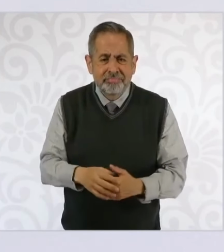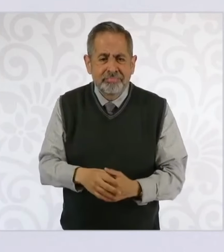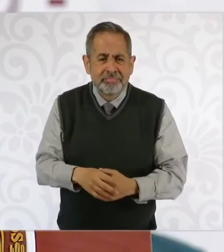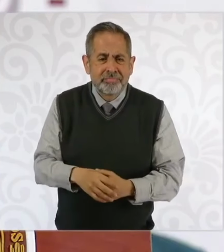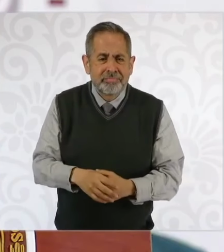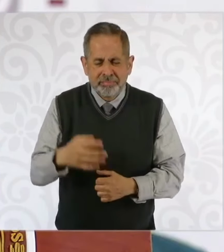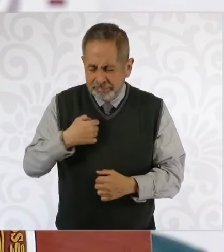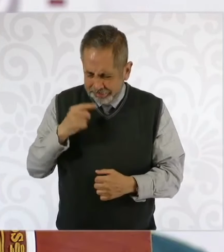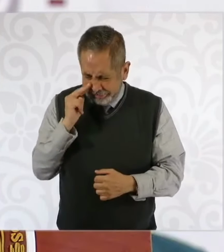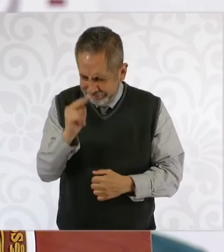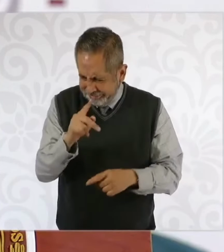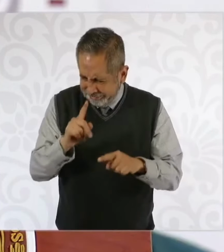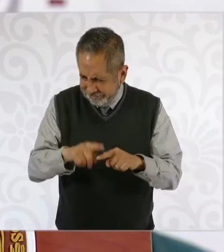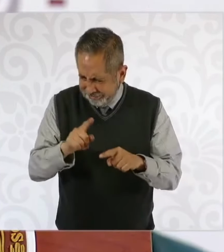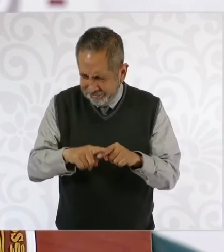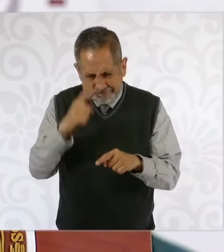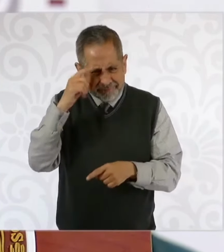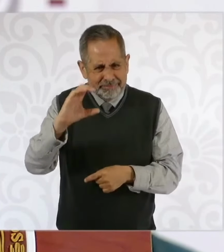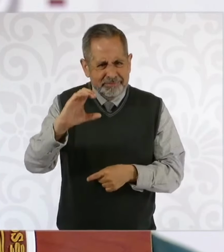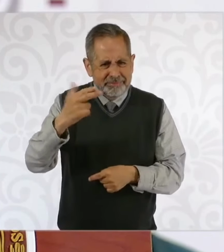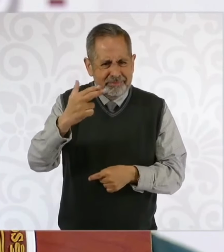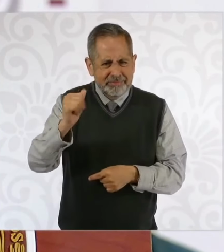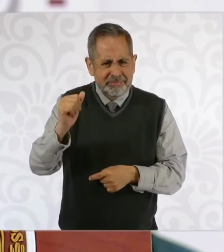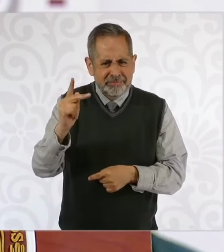Yo lo vi con, creo que era el Chapucero.